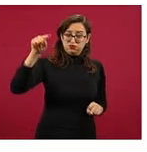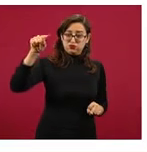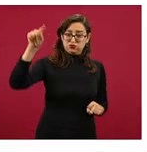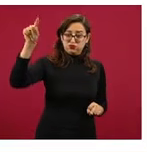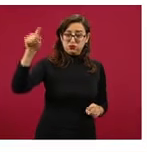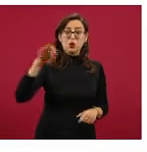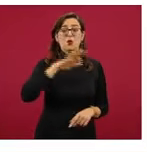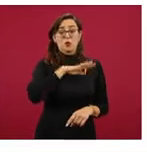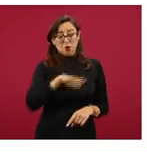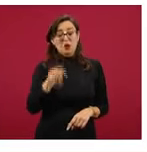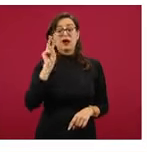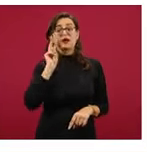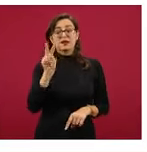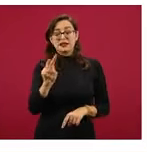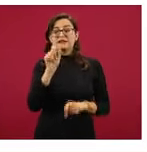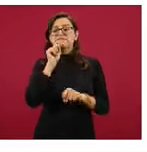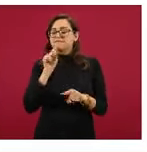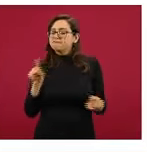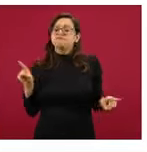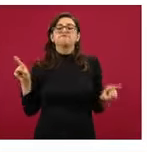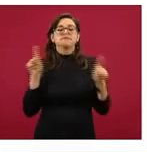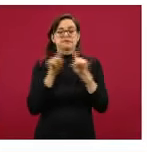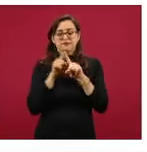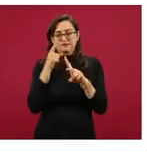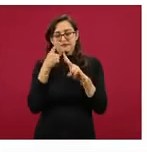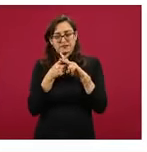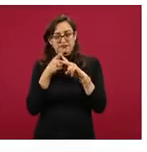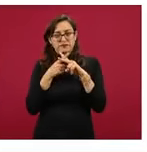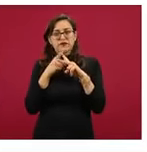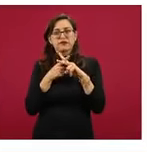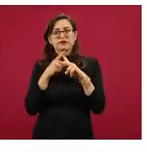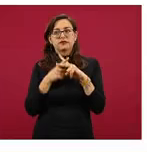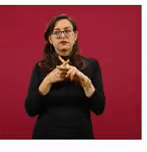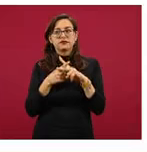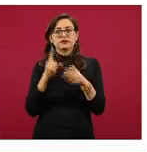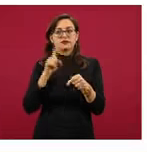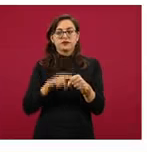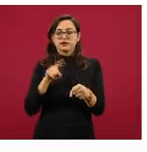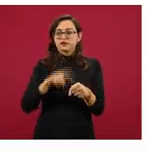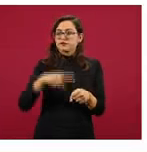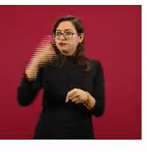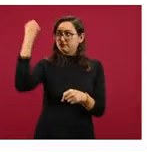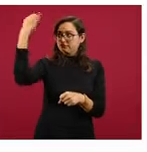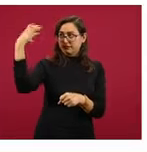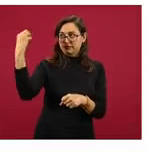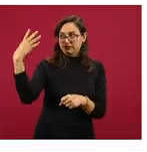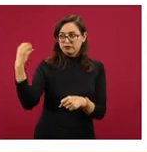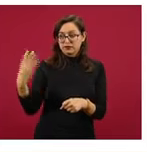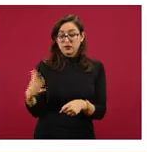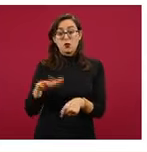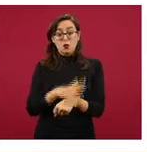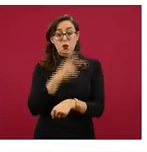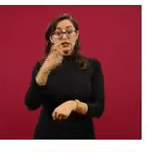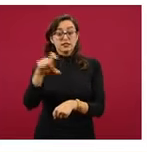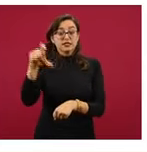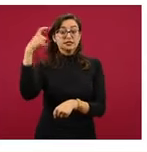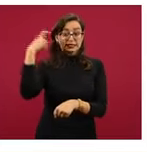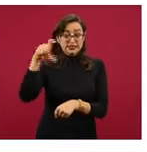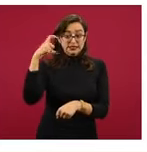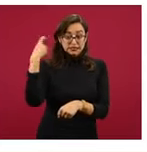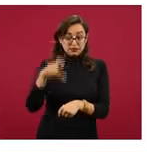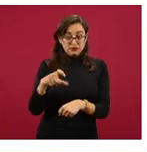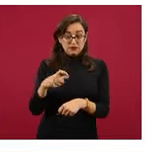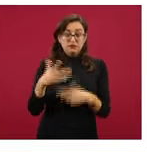observa en también los indicadores de el semáforo de riesgo epidémico. Por eso el estado de Querétaro ha